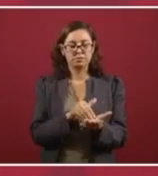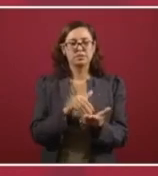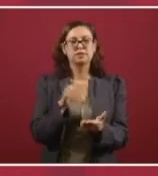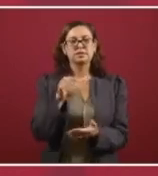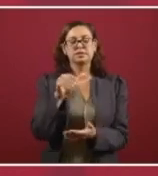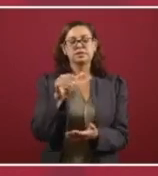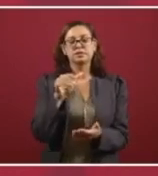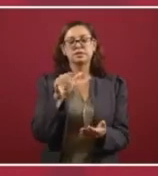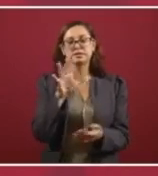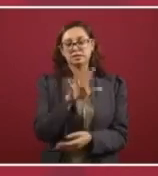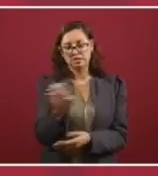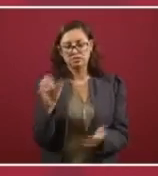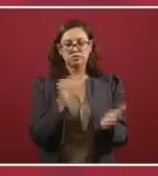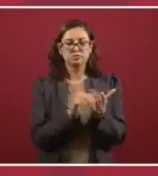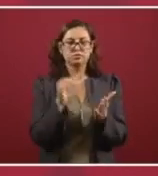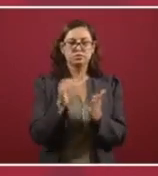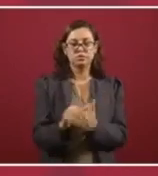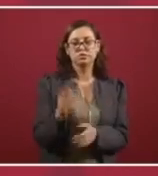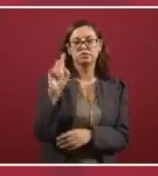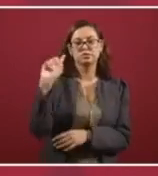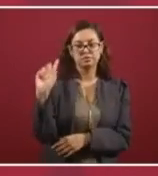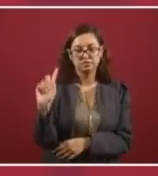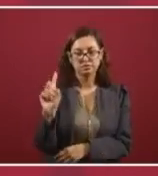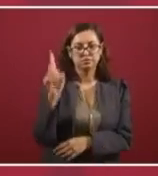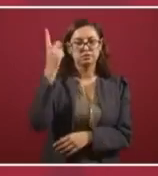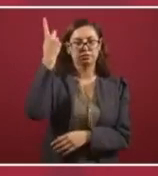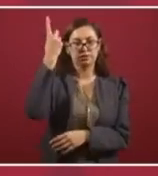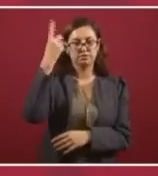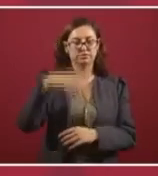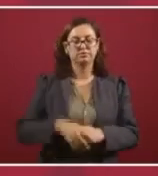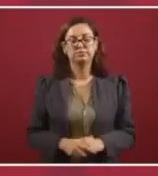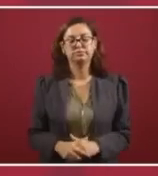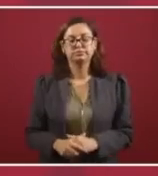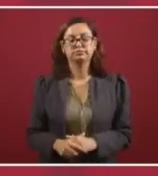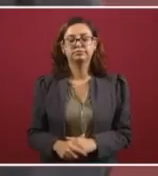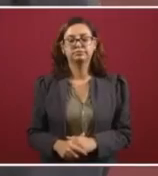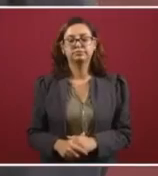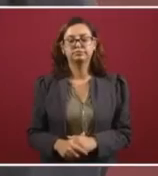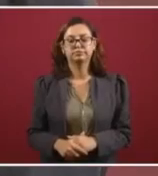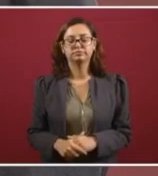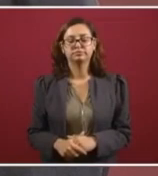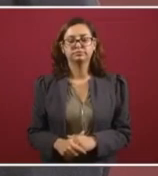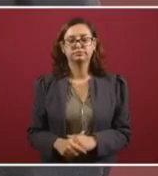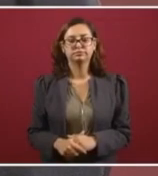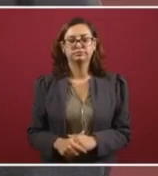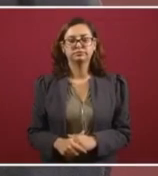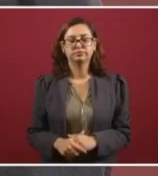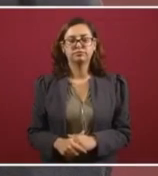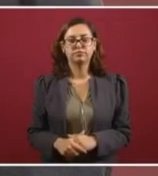pero en particular reconoció el empresario carlos slim fue muy importante